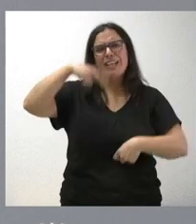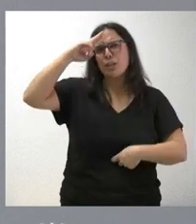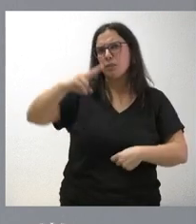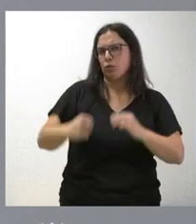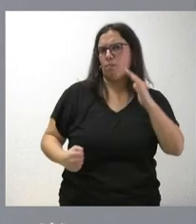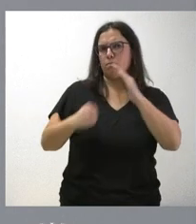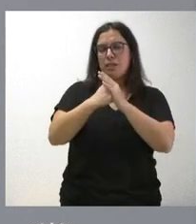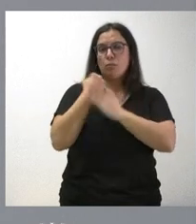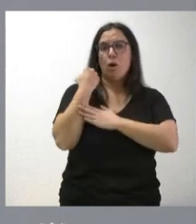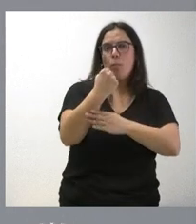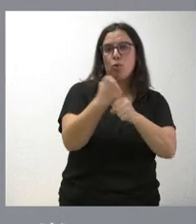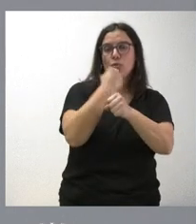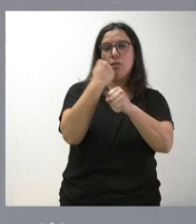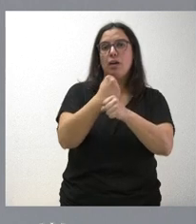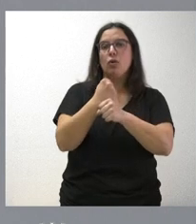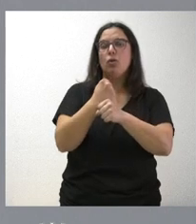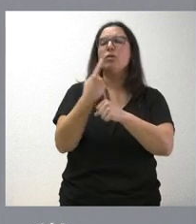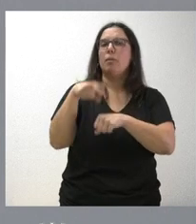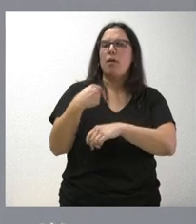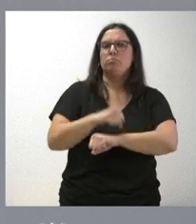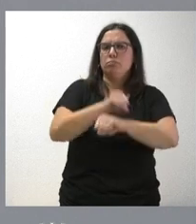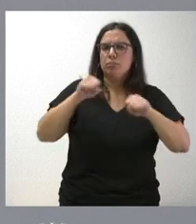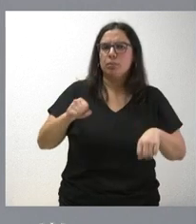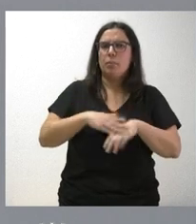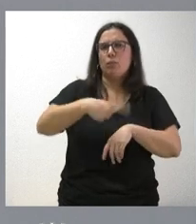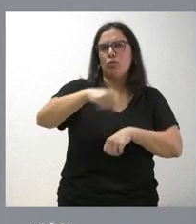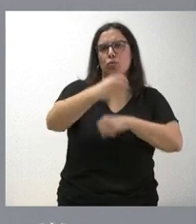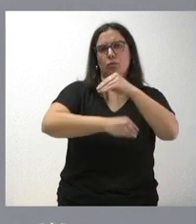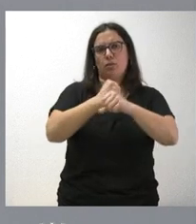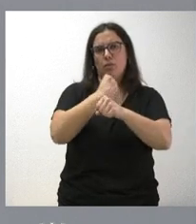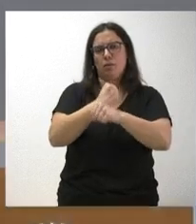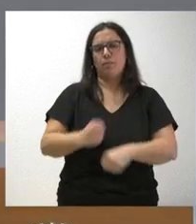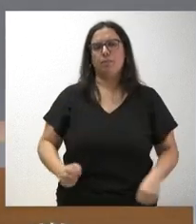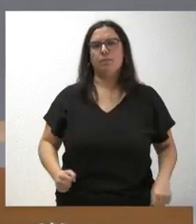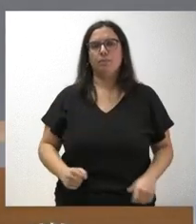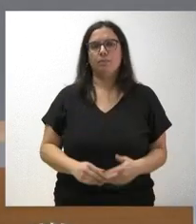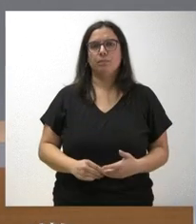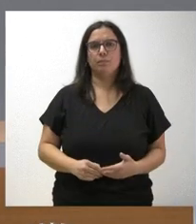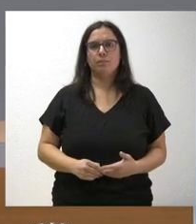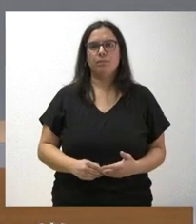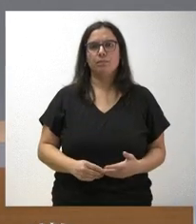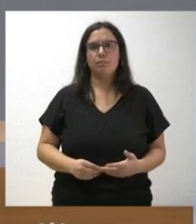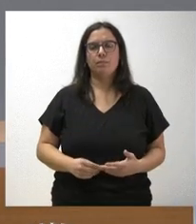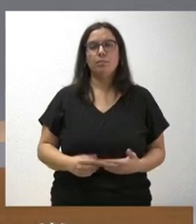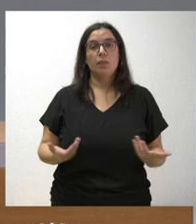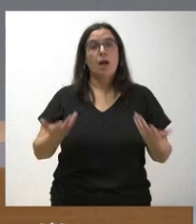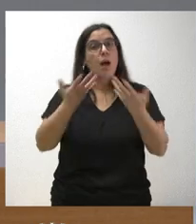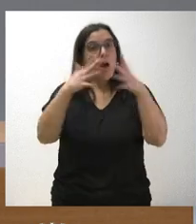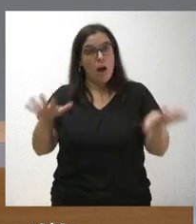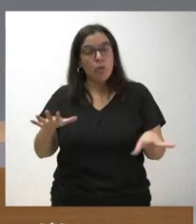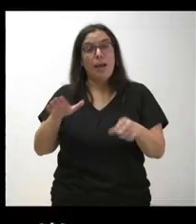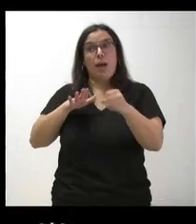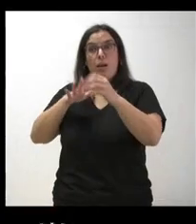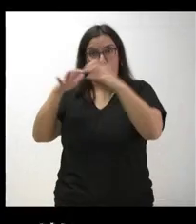a su trabajo el respaldo que ustedes necesiten para realizar su tarea a pesar de de que sea en el ámbito parlamentario